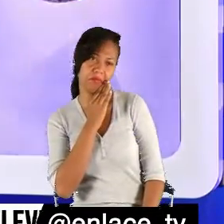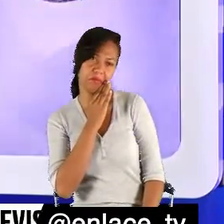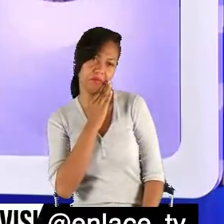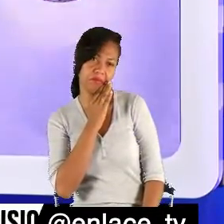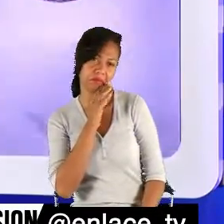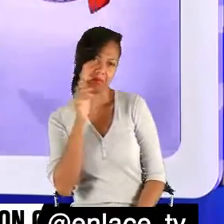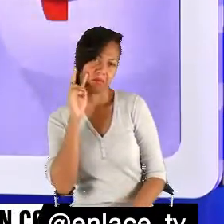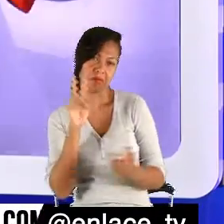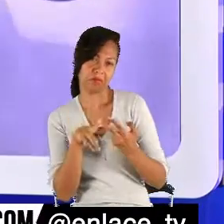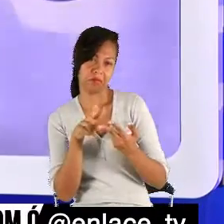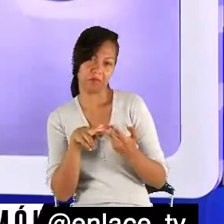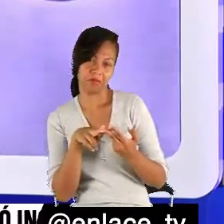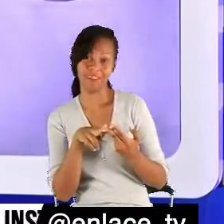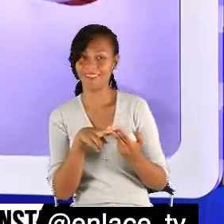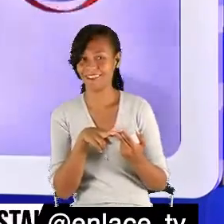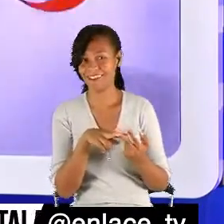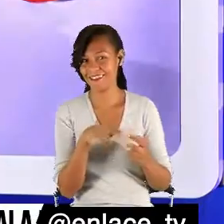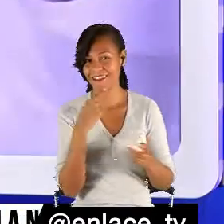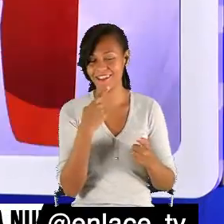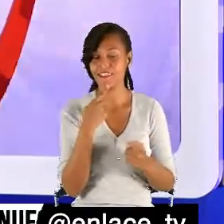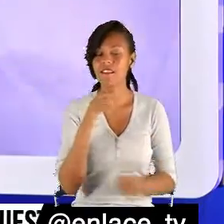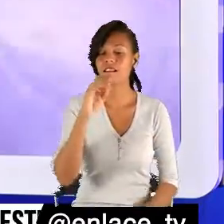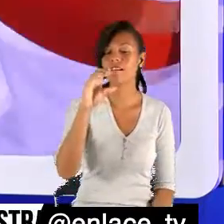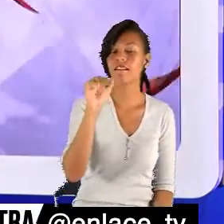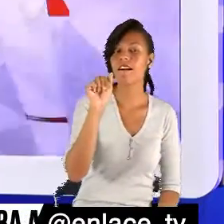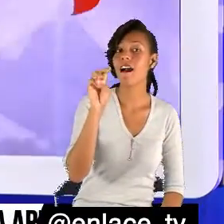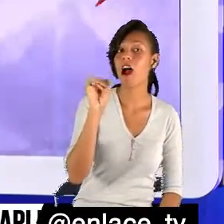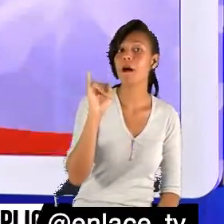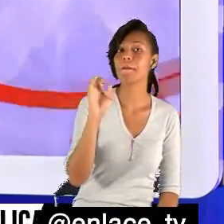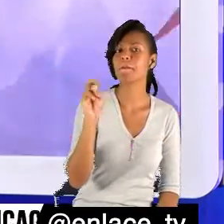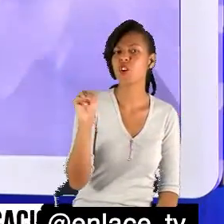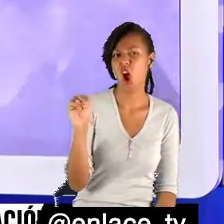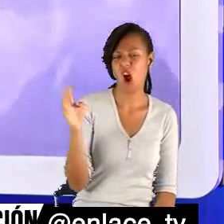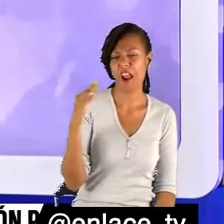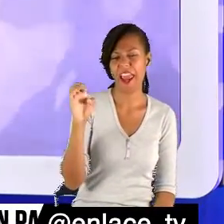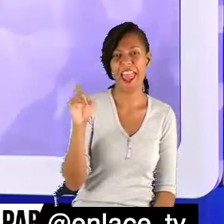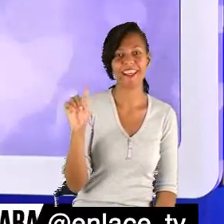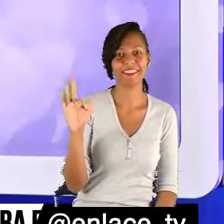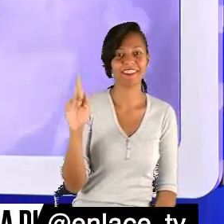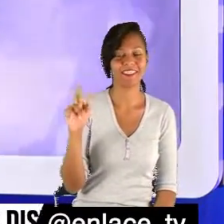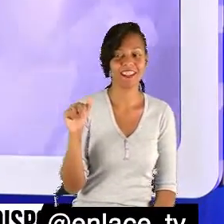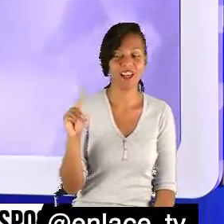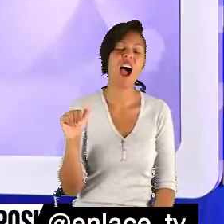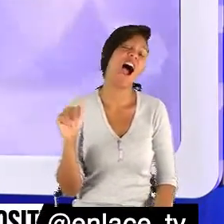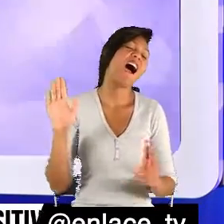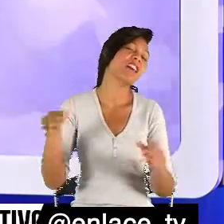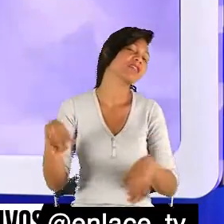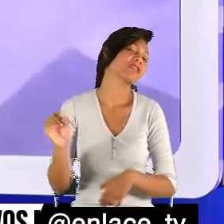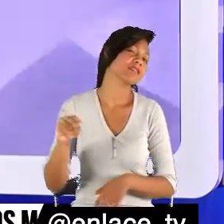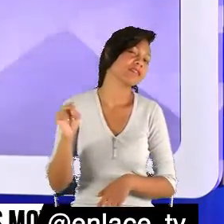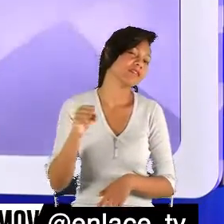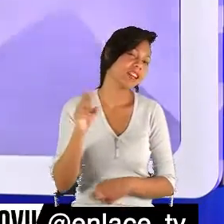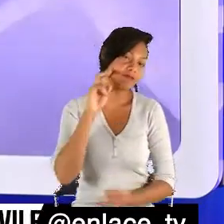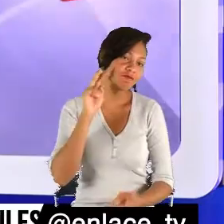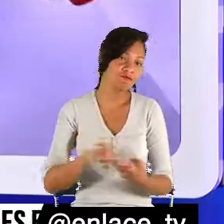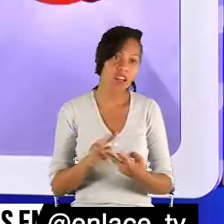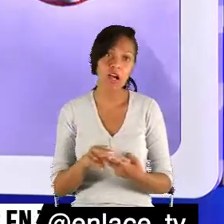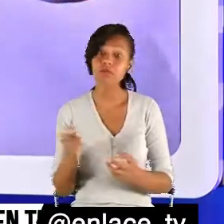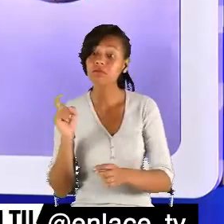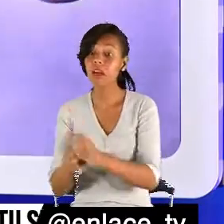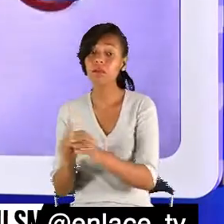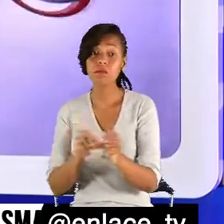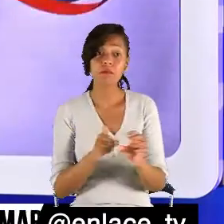con el club oro negro trabajando su experiencia de lo que vivió años atrás junto al club unión magdalena bucaramanga alianza petrolera y el